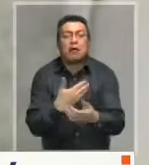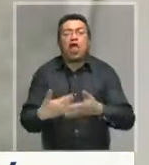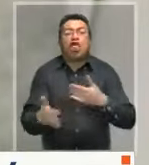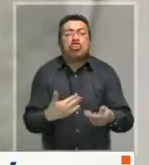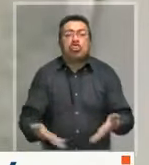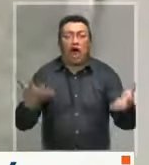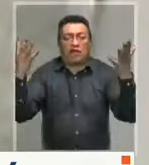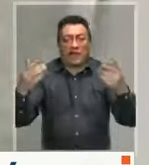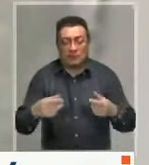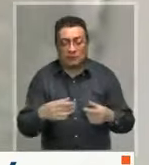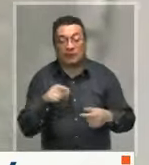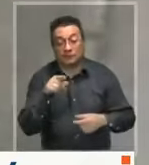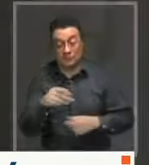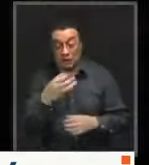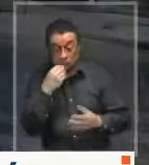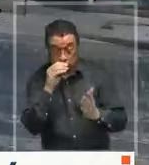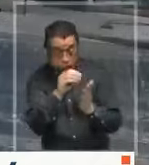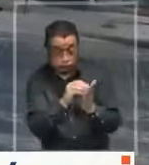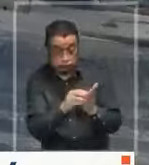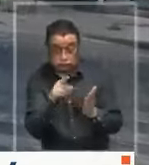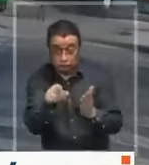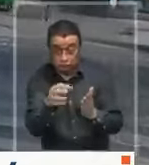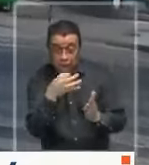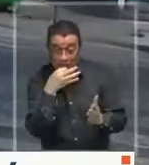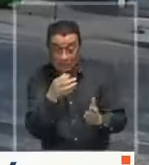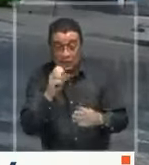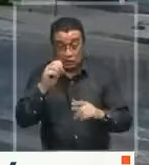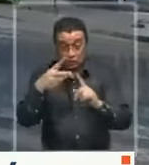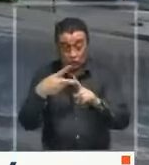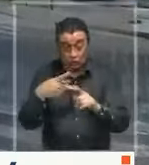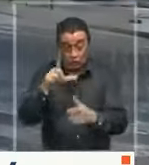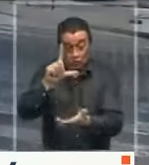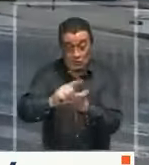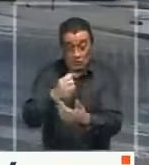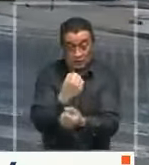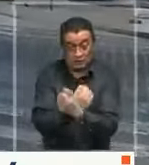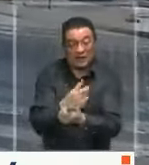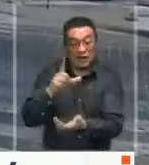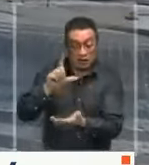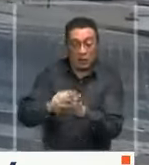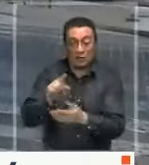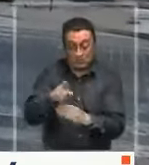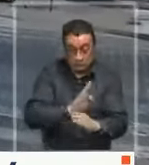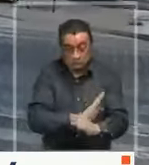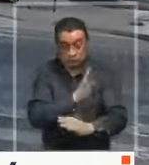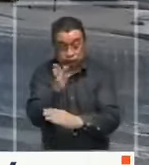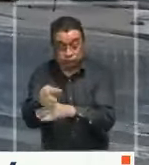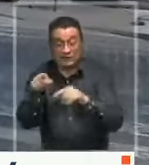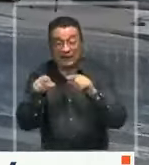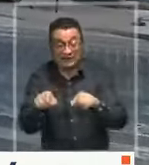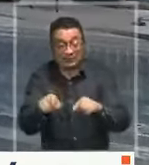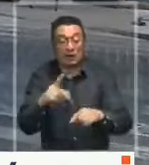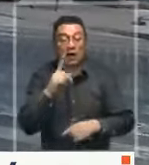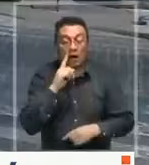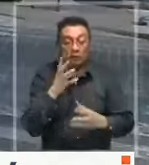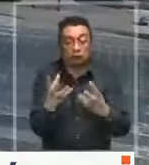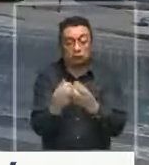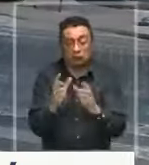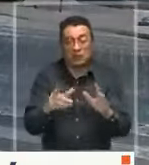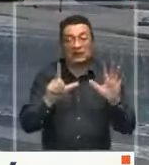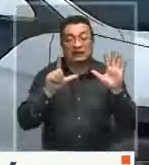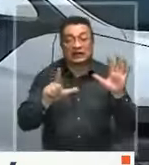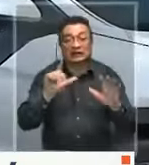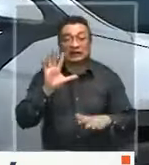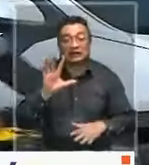Según datos de la Delegación Presidencial, la Segunda Comisaría Central, lugar donde esta víctima hizo la denuncia, tiene una dotación de